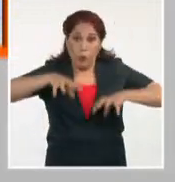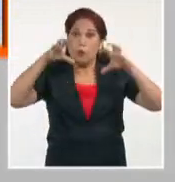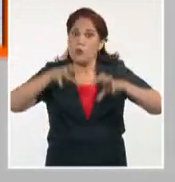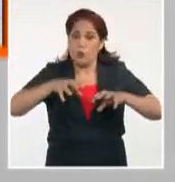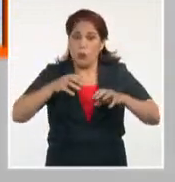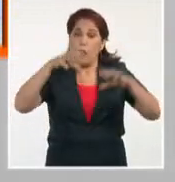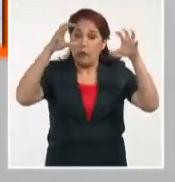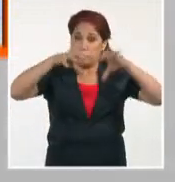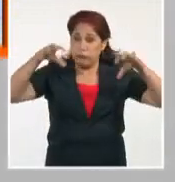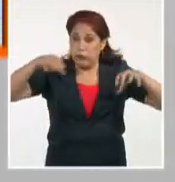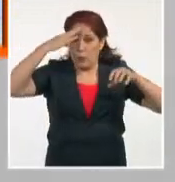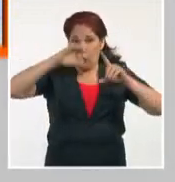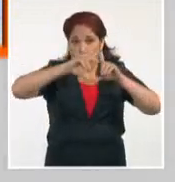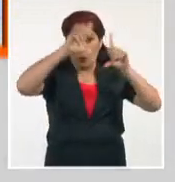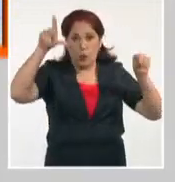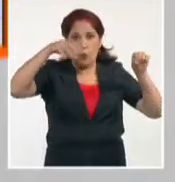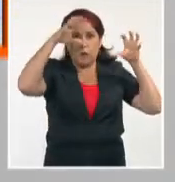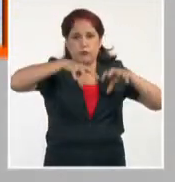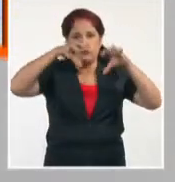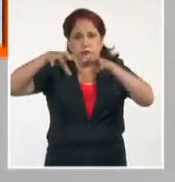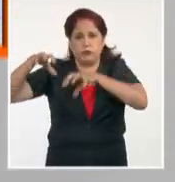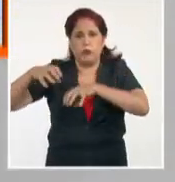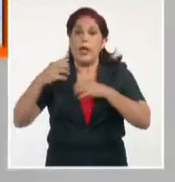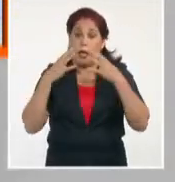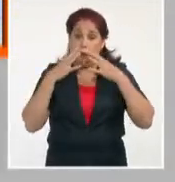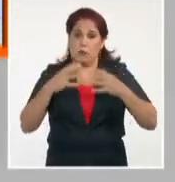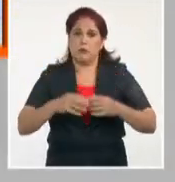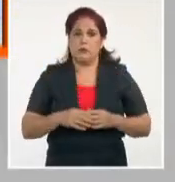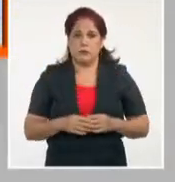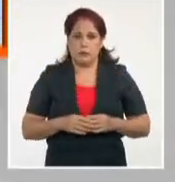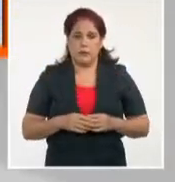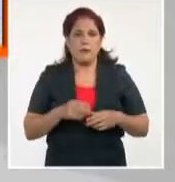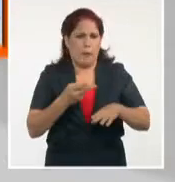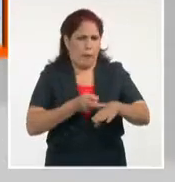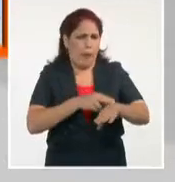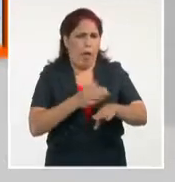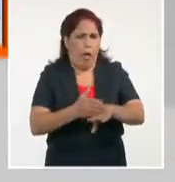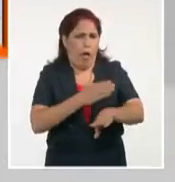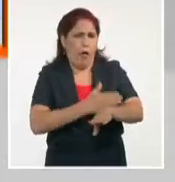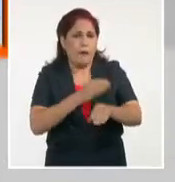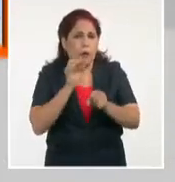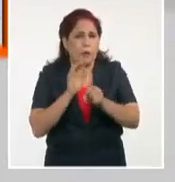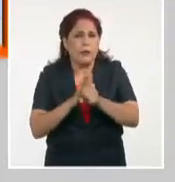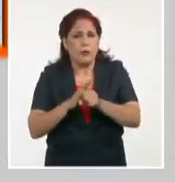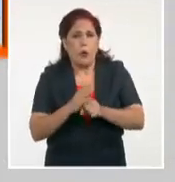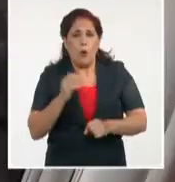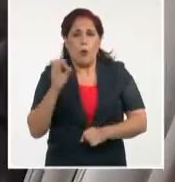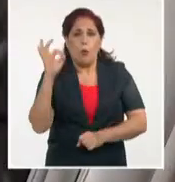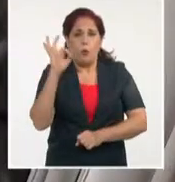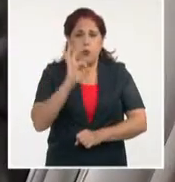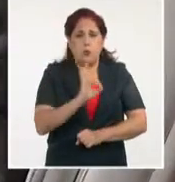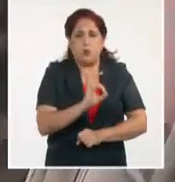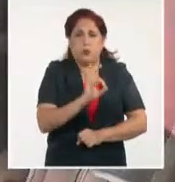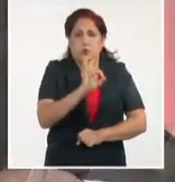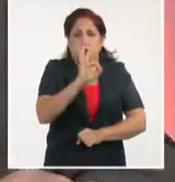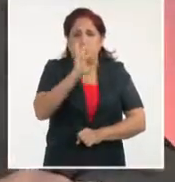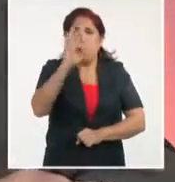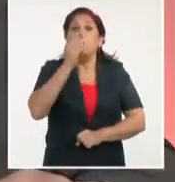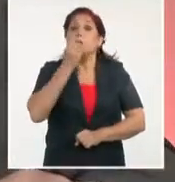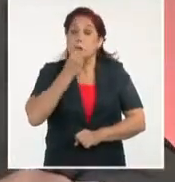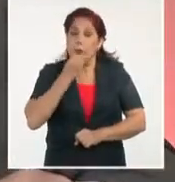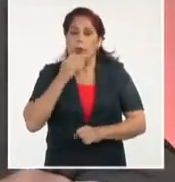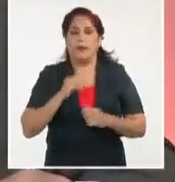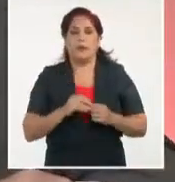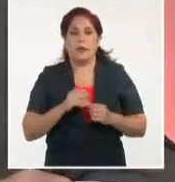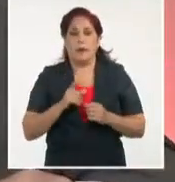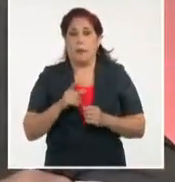el territorio nacional ha sido abundante. Que era lo que se preveía desde que se había degradado la tormenta tropical, lo que más esperaba era que la lluvia... Desde que ellos lo